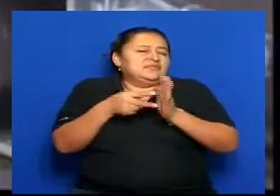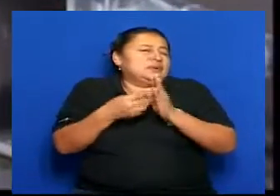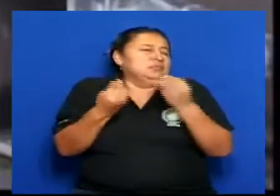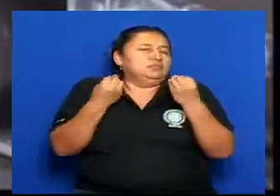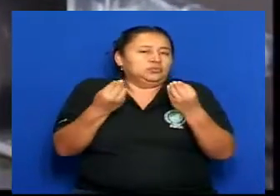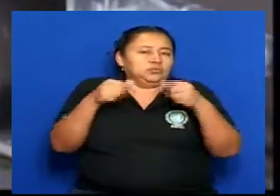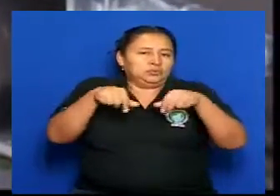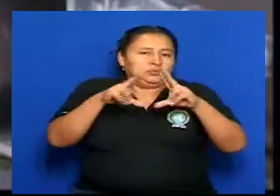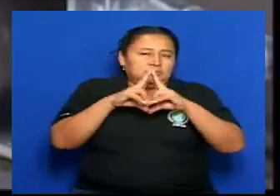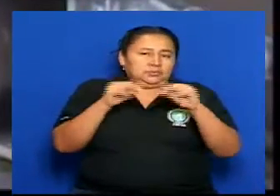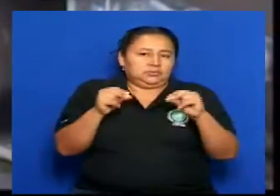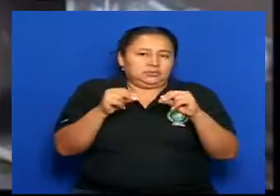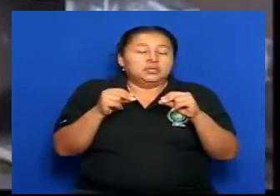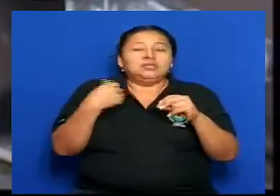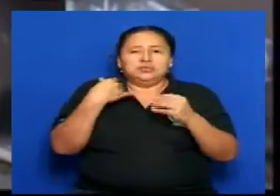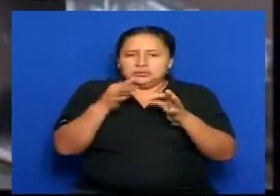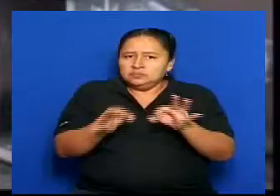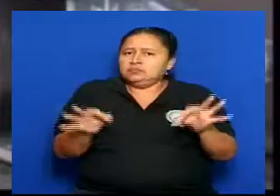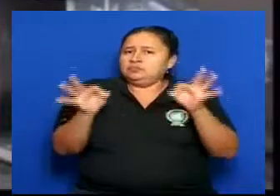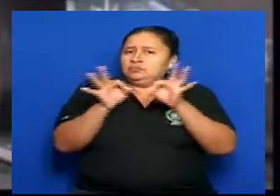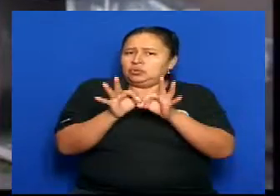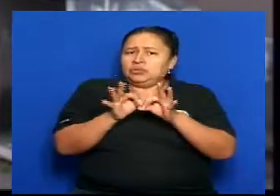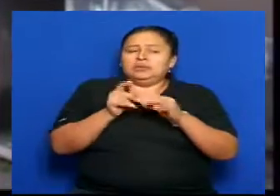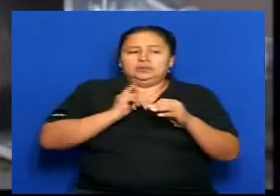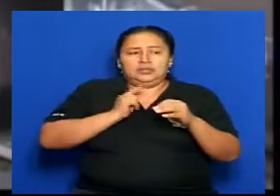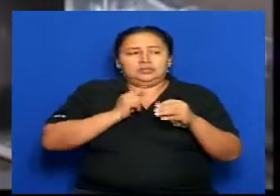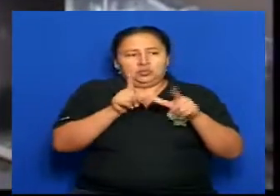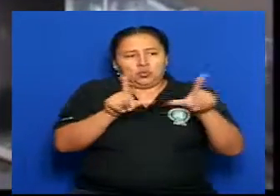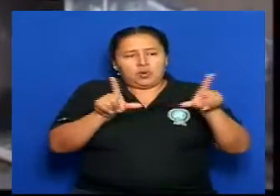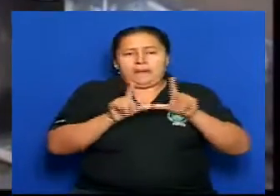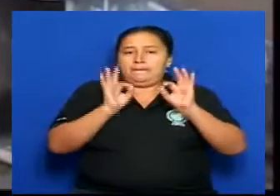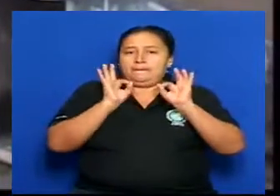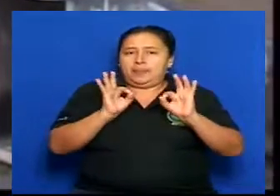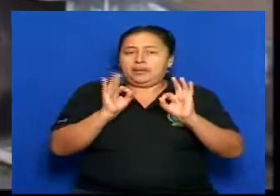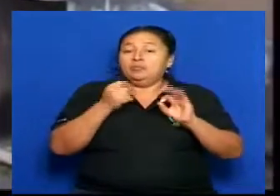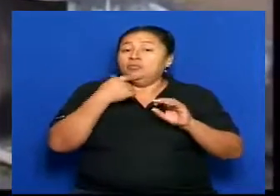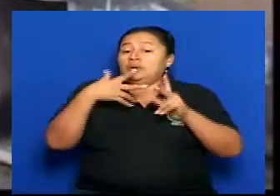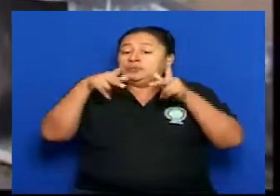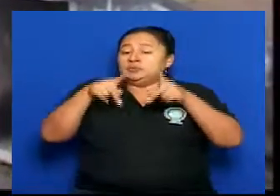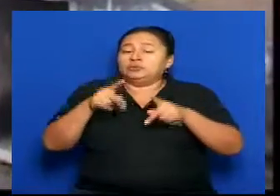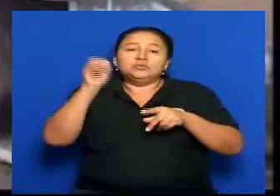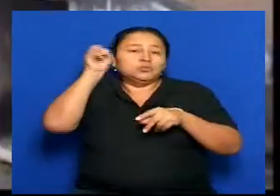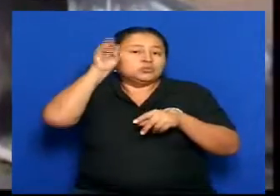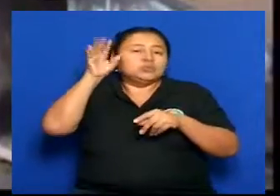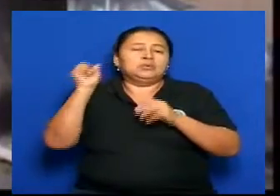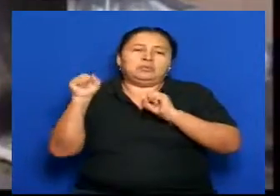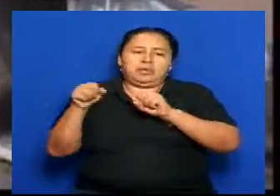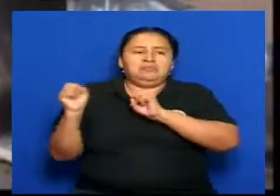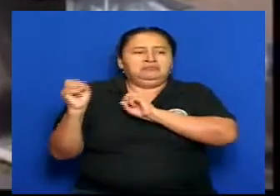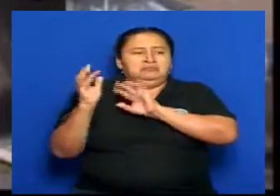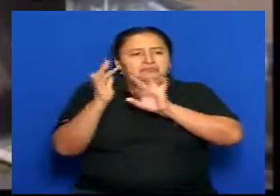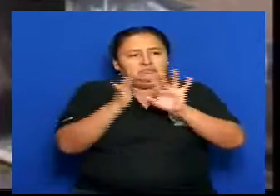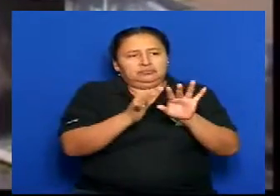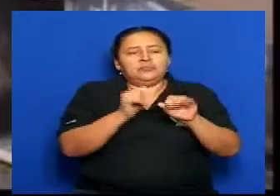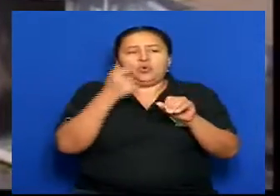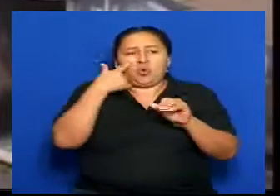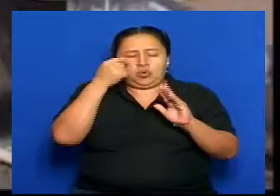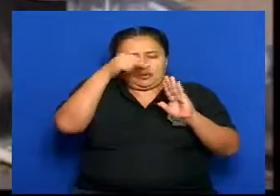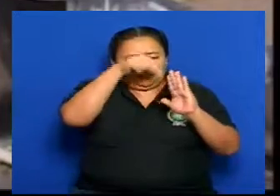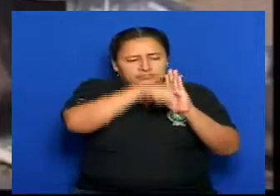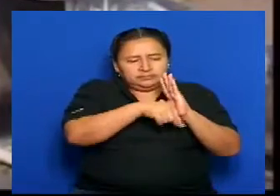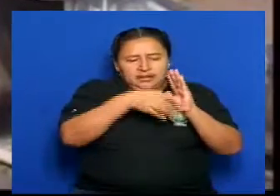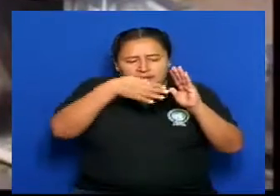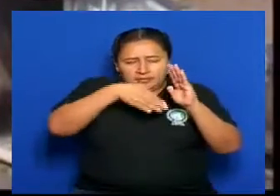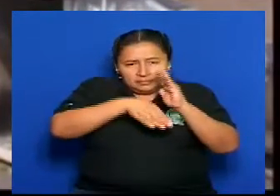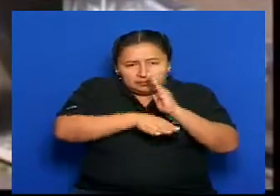importante que lo tengamos en condiciones óptimas para que el turismo pueda llegar pueda fluir pueda conocer las interioridades del